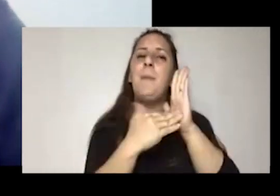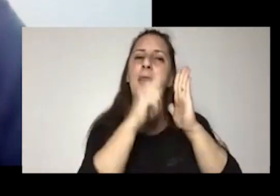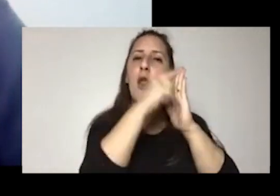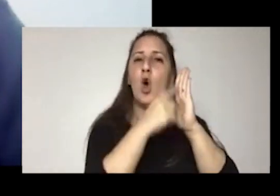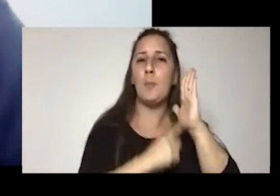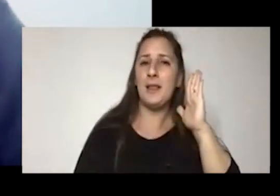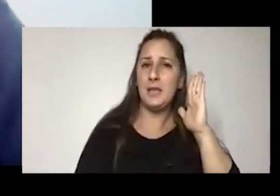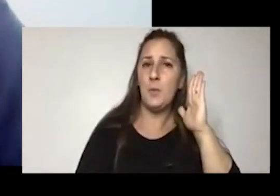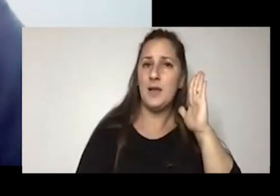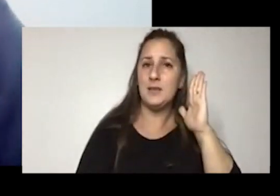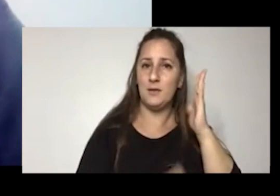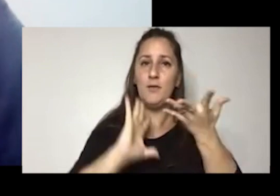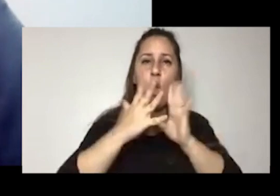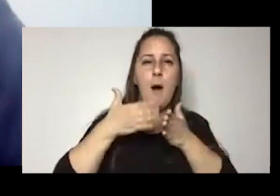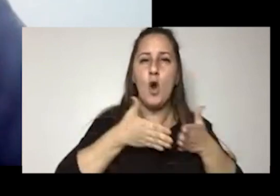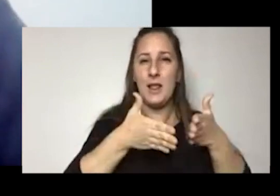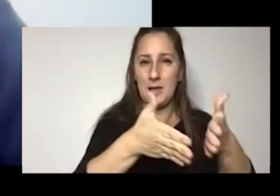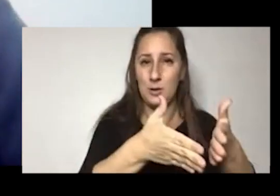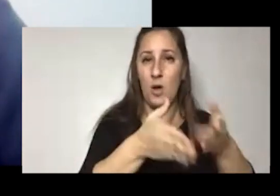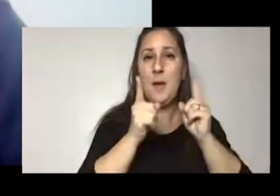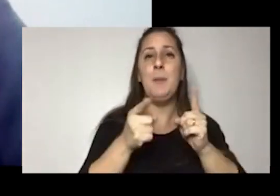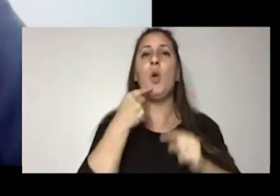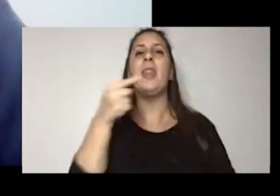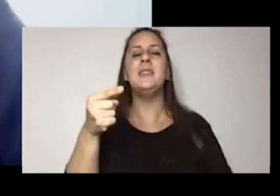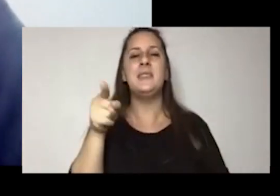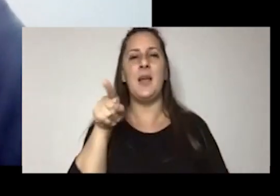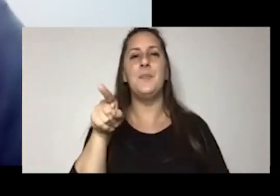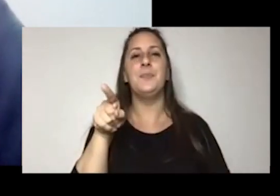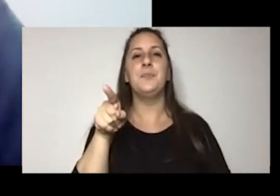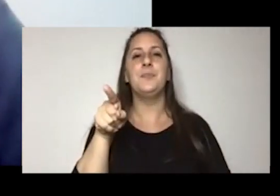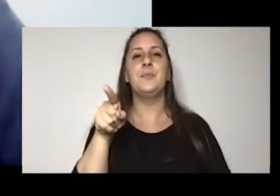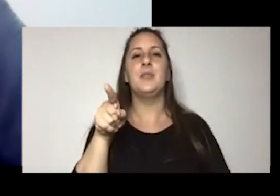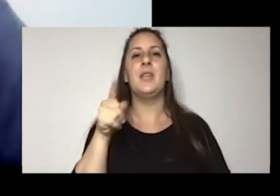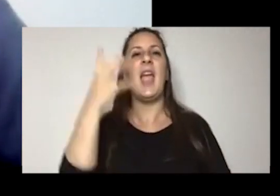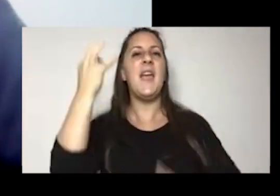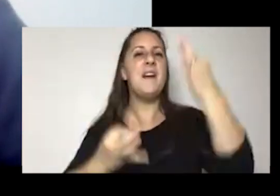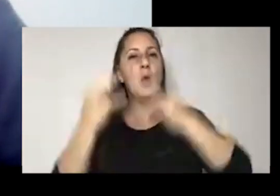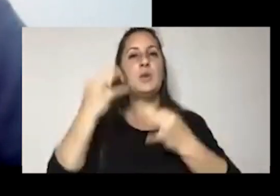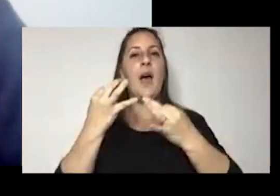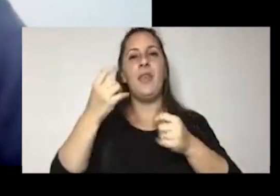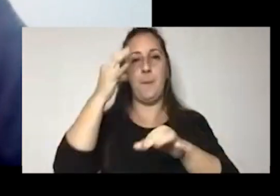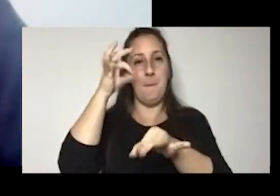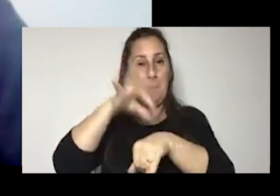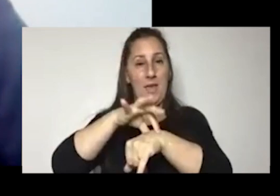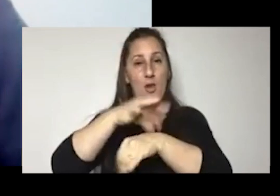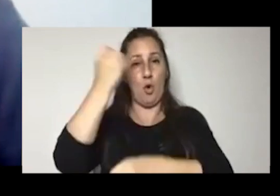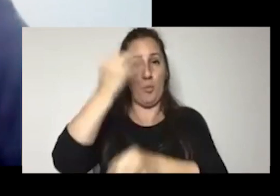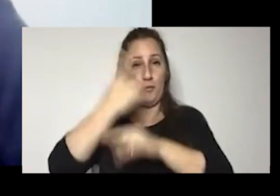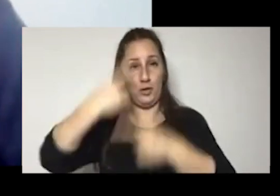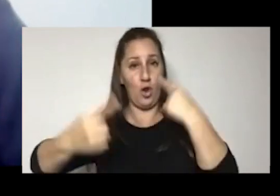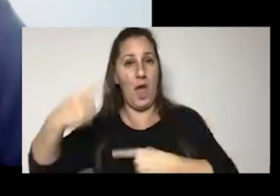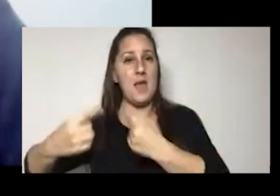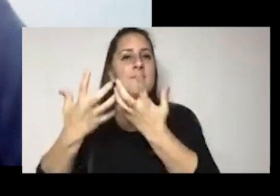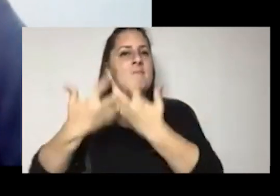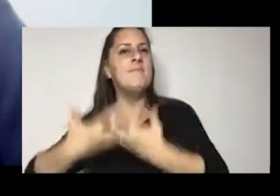corte. Esto que hoy mencionaba que tiene que ver con las evaluaciones interdisciplinarias y del funcionamiento de la persona, tiene que ver con